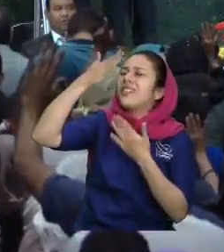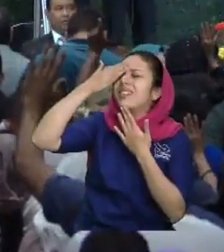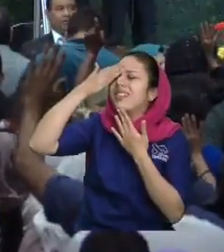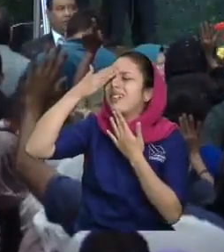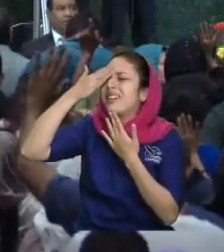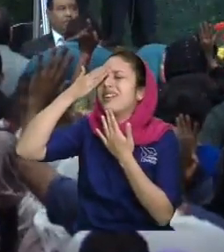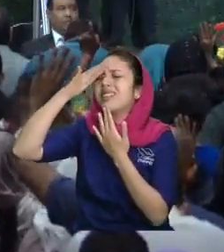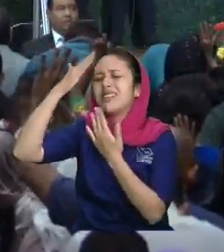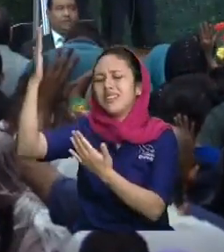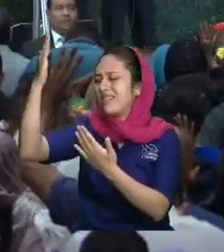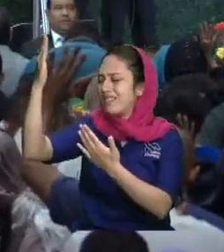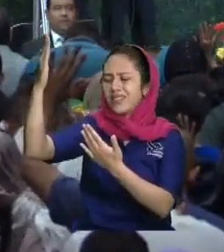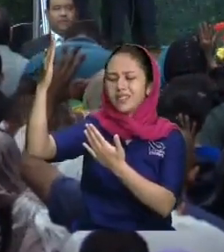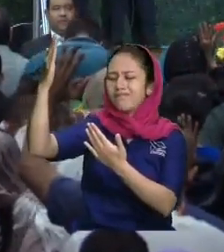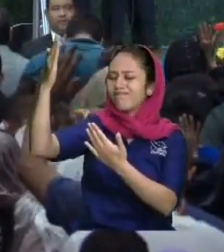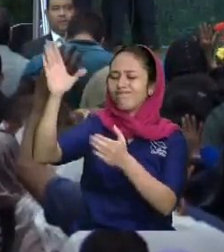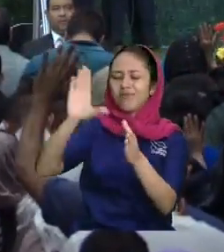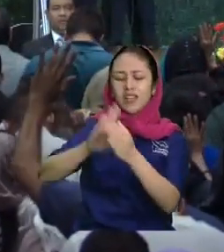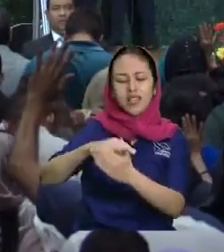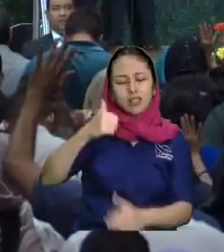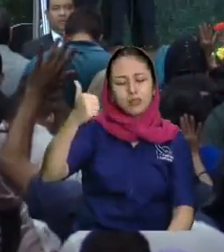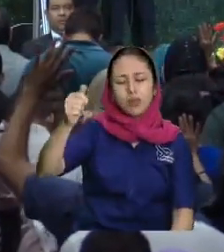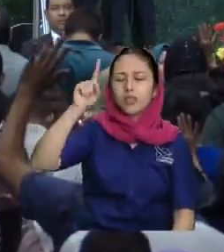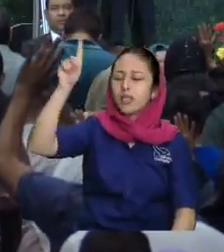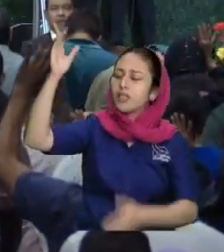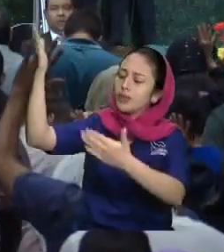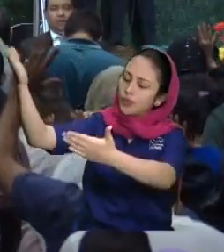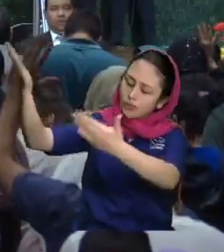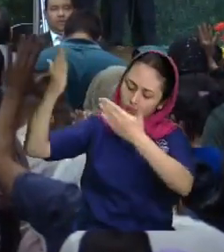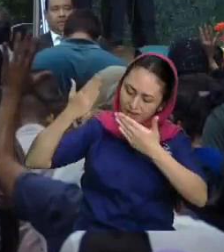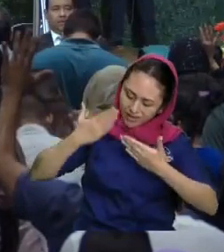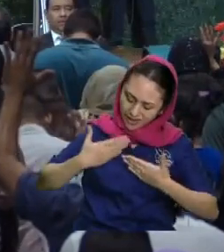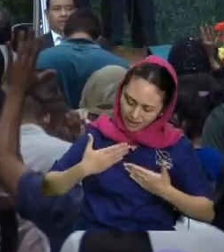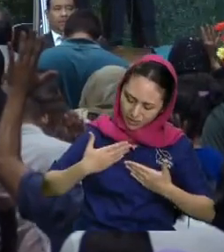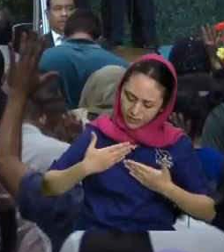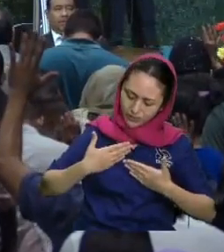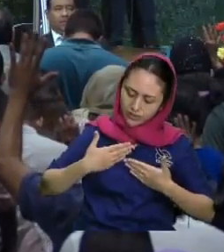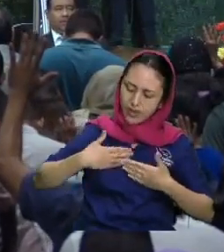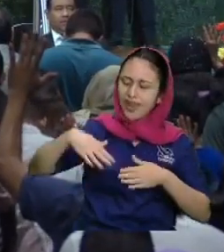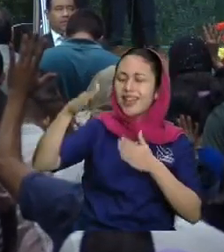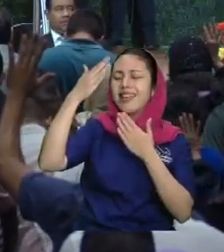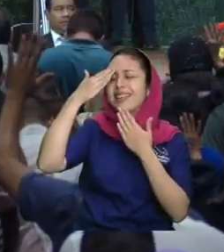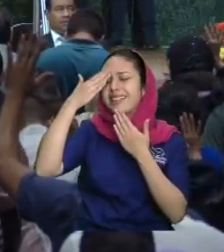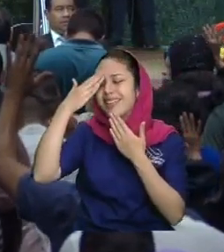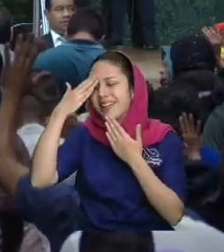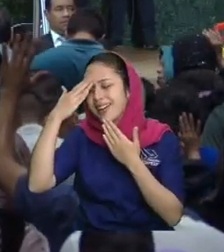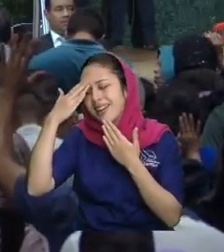te doy por la esposa que me has dado, Señor. Gracias.